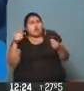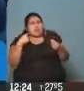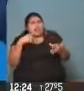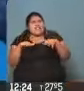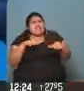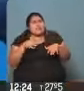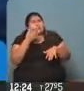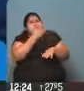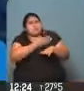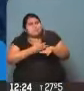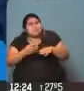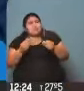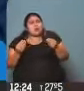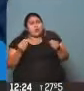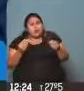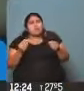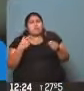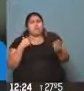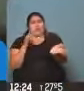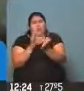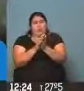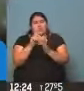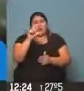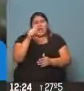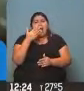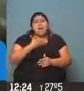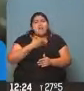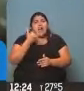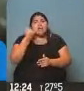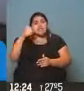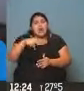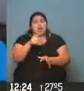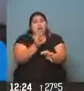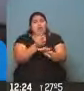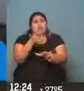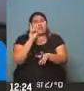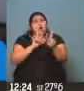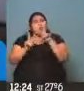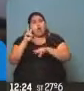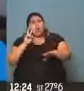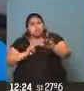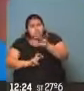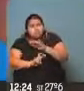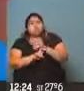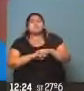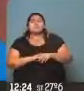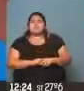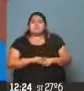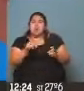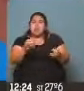que desencadenó esta tragedia estamos junto a alejandro kalfaian que es especialista justamente en búsqueda subacuática cómo estás un buen día